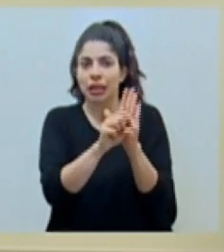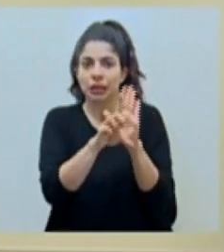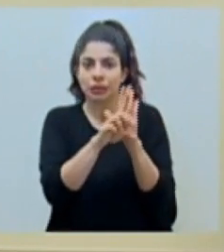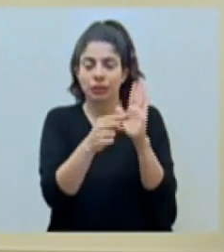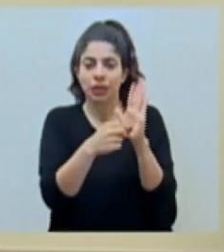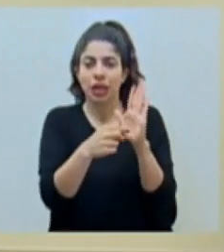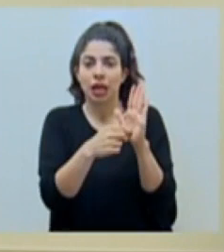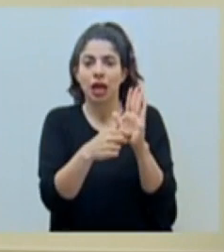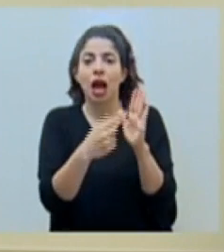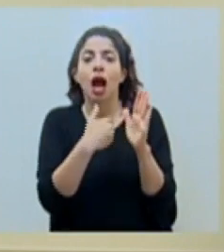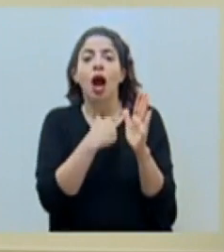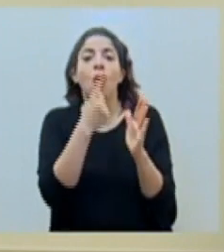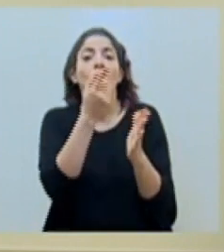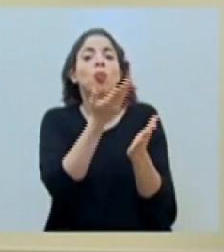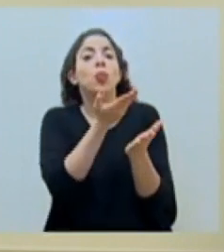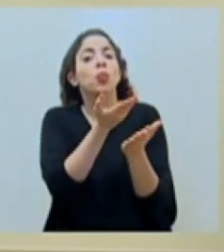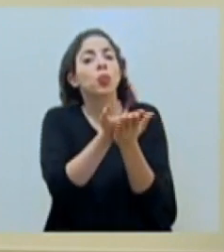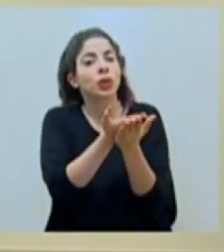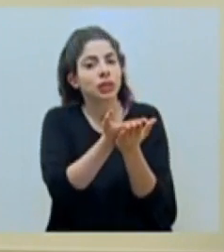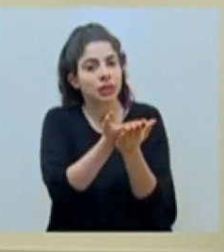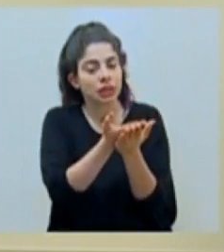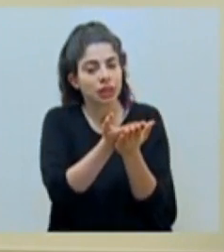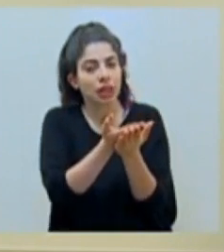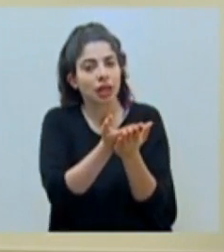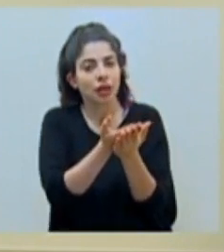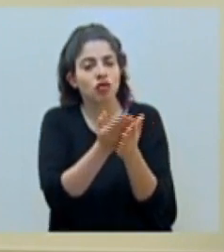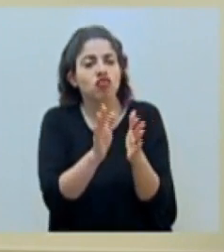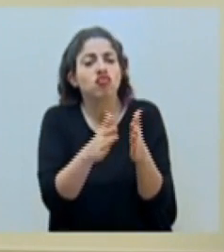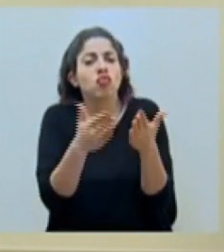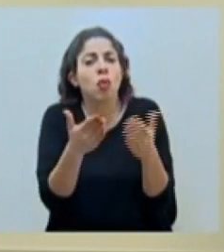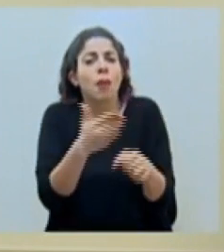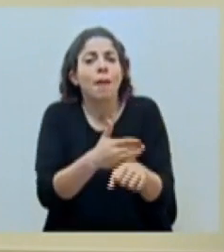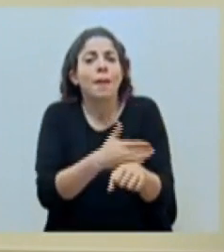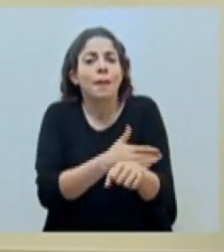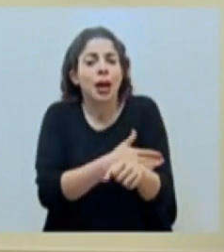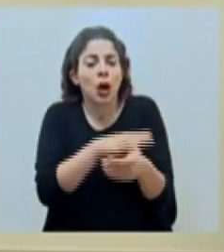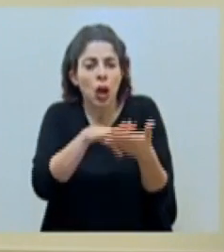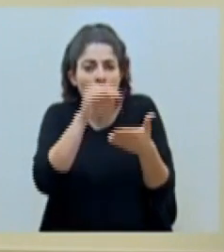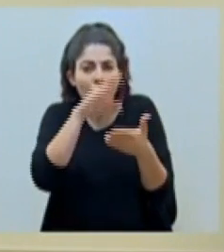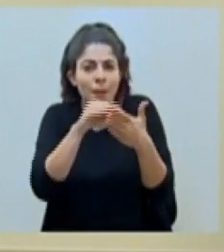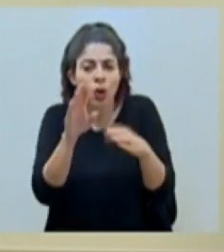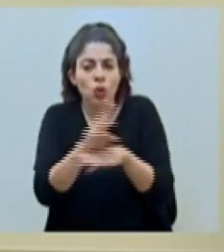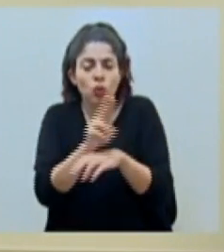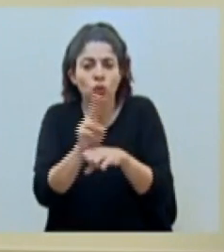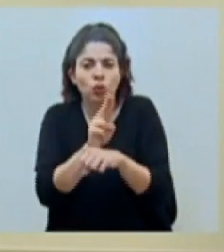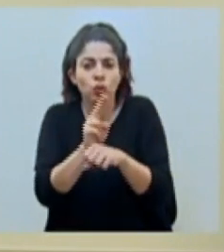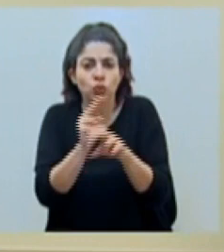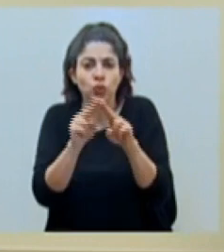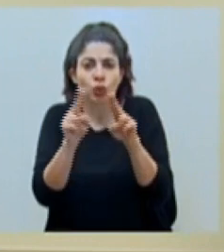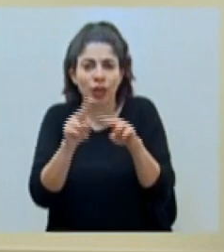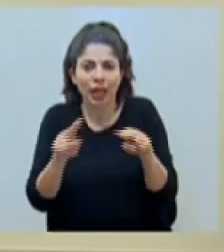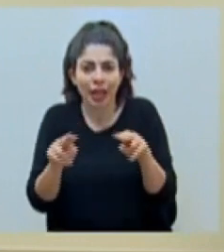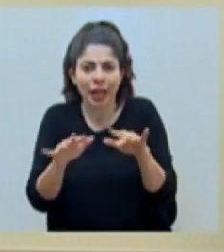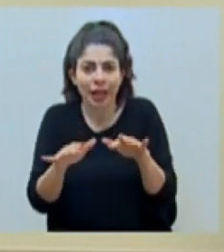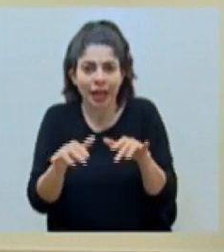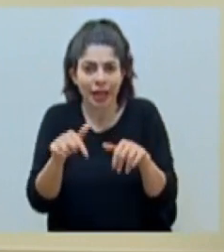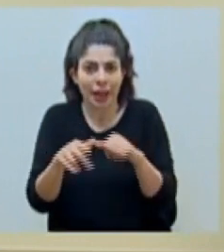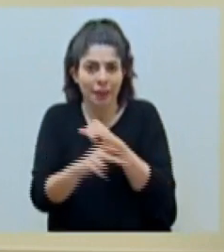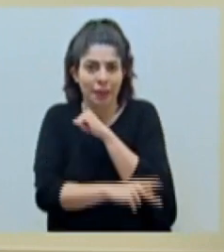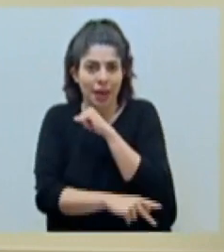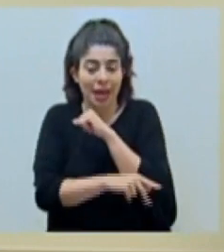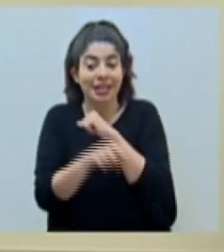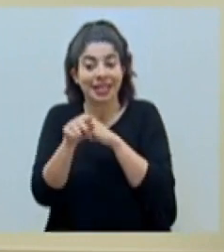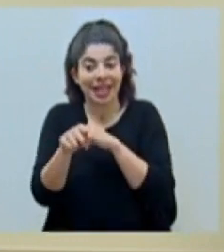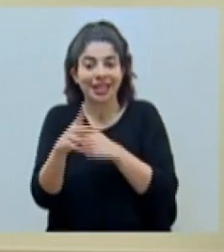donde hacemos una propuesta en el sentido también de la mejora de la alfabetización digital en el país, y esto pasa también por los